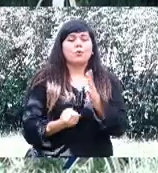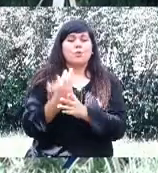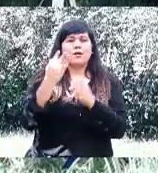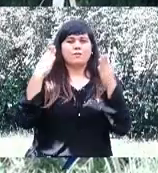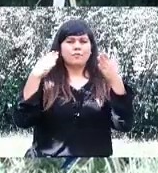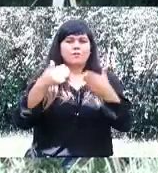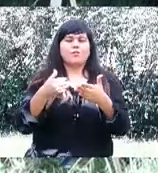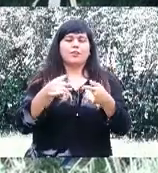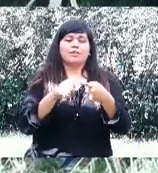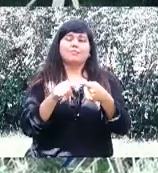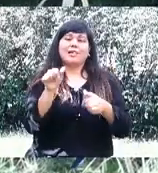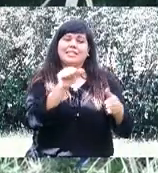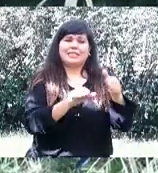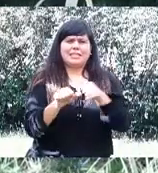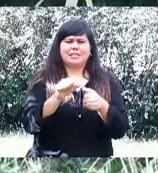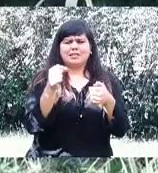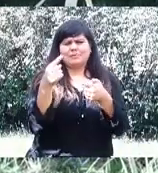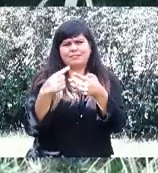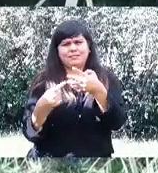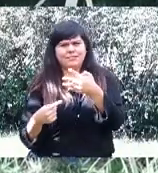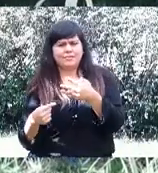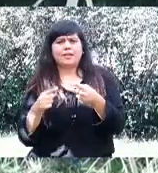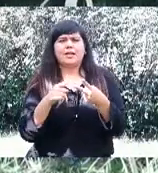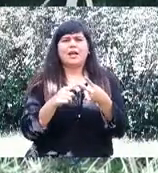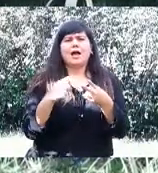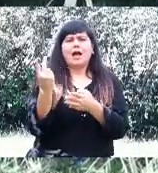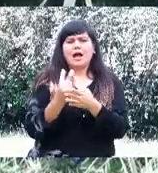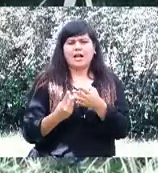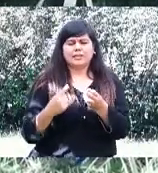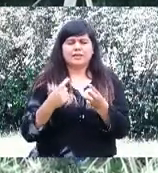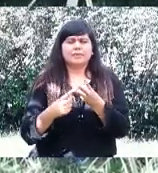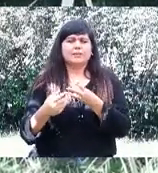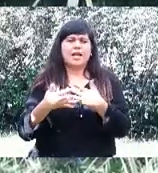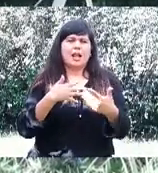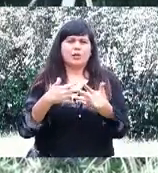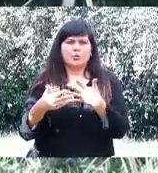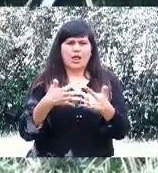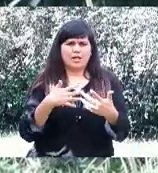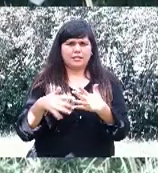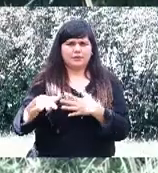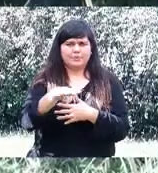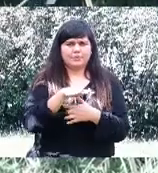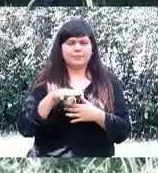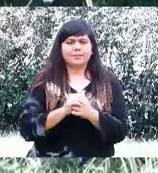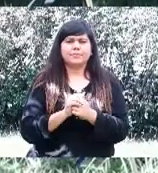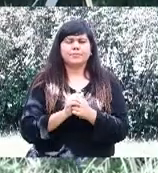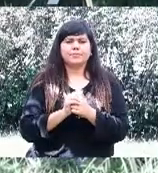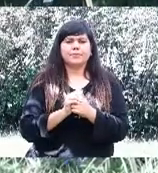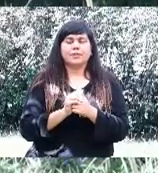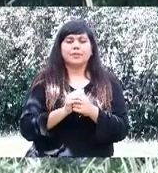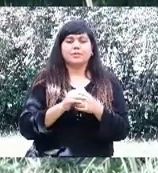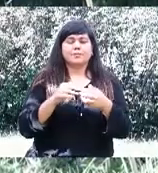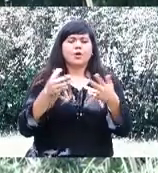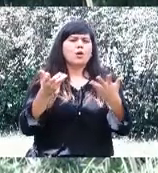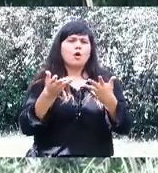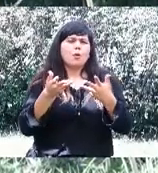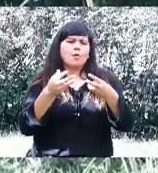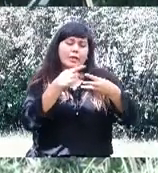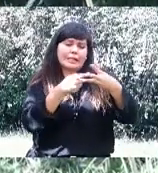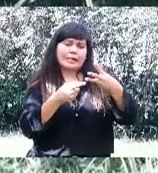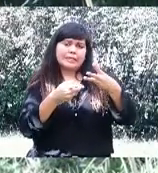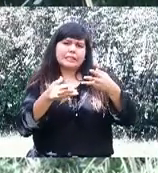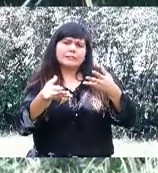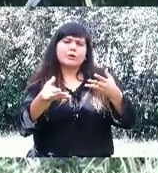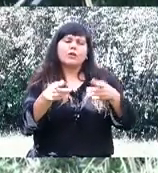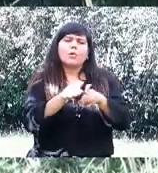son la ciencia en todas sus disciplinas el arte y la naturaleza y las intersecciones entre ellos sobre